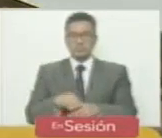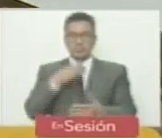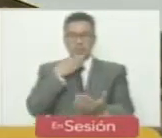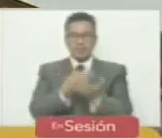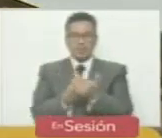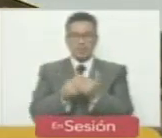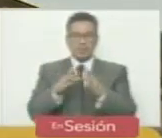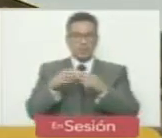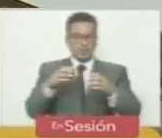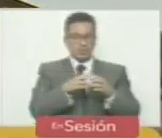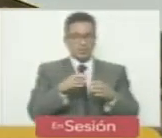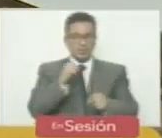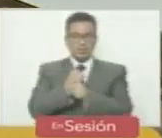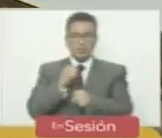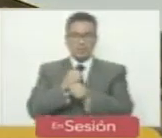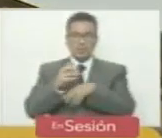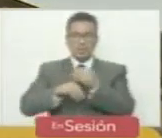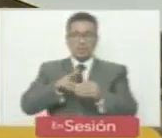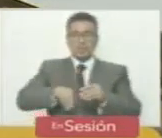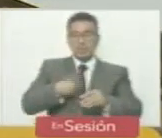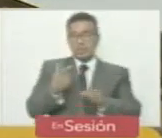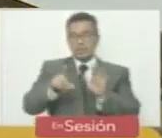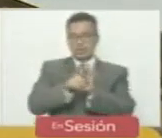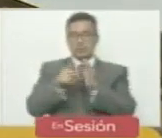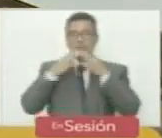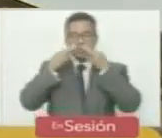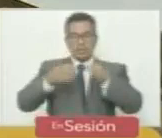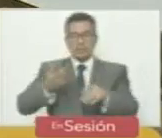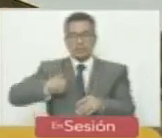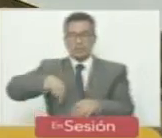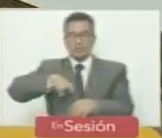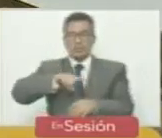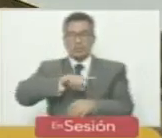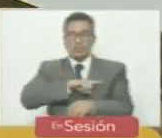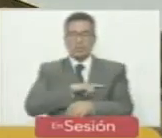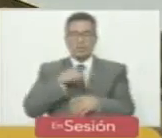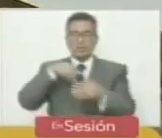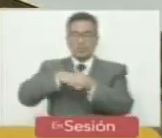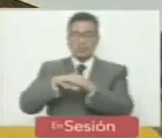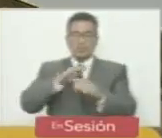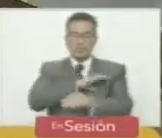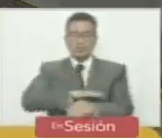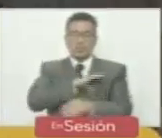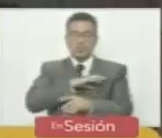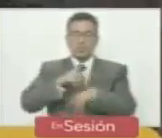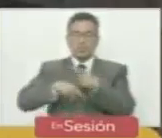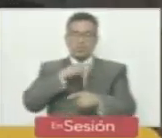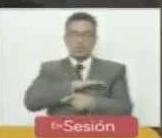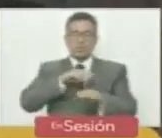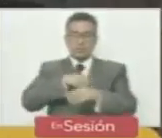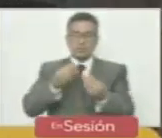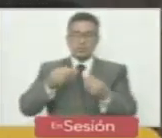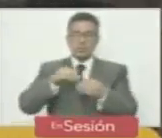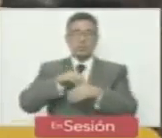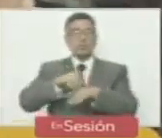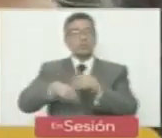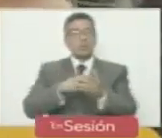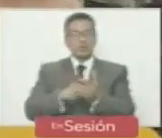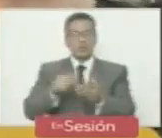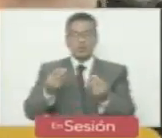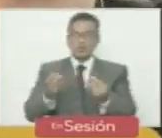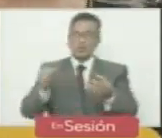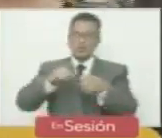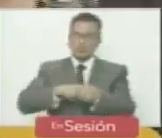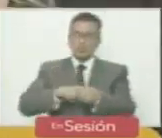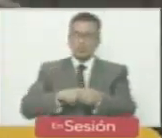Agradecerle todo el equipo de trabajo que hizo posible esta ley. De verdad que nosotros, dentro de la Comisión de Desarrollo Social Integral, pues estuvimos bastante